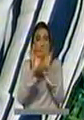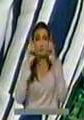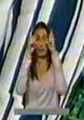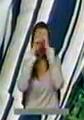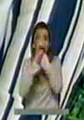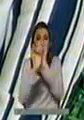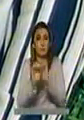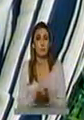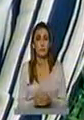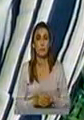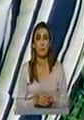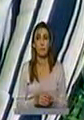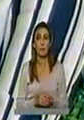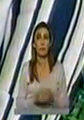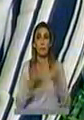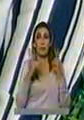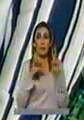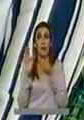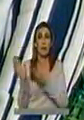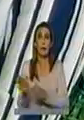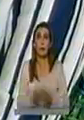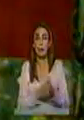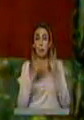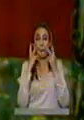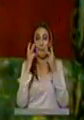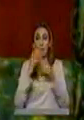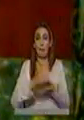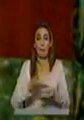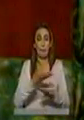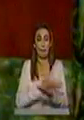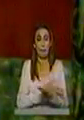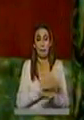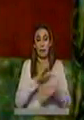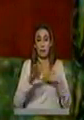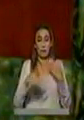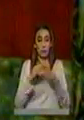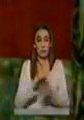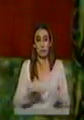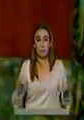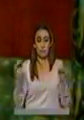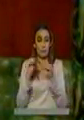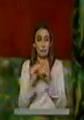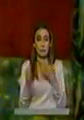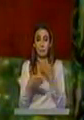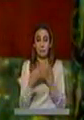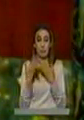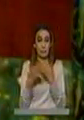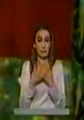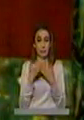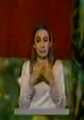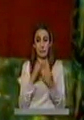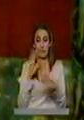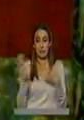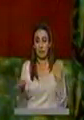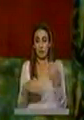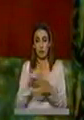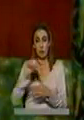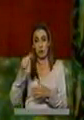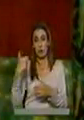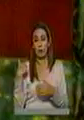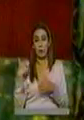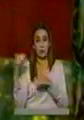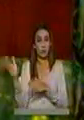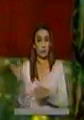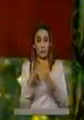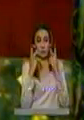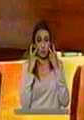difícil. ¿No? Claro. Y al ya hacerlo, todo se vuelve mucho más fácil y ya sería otro nivel